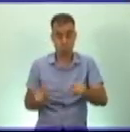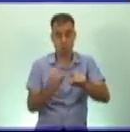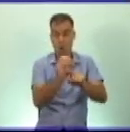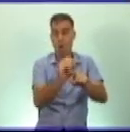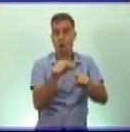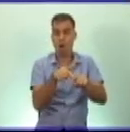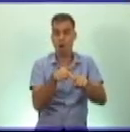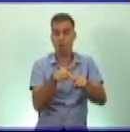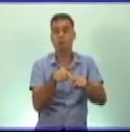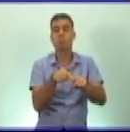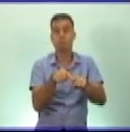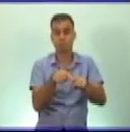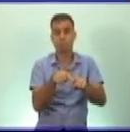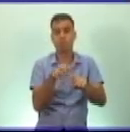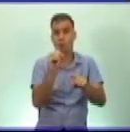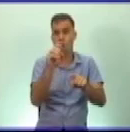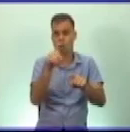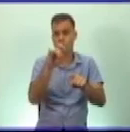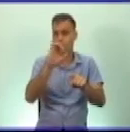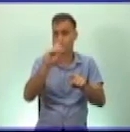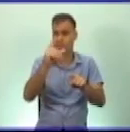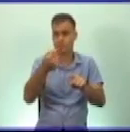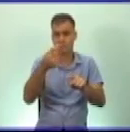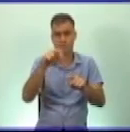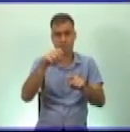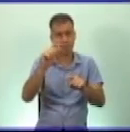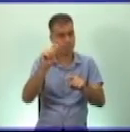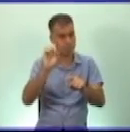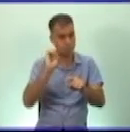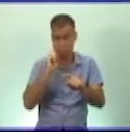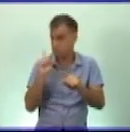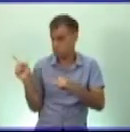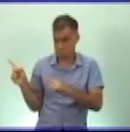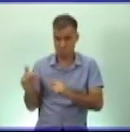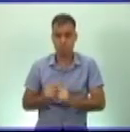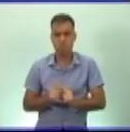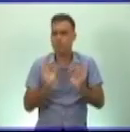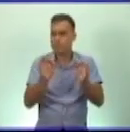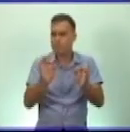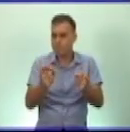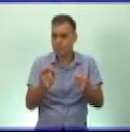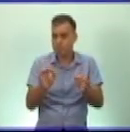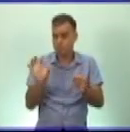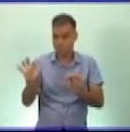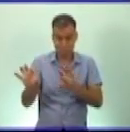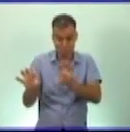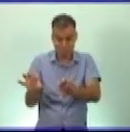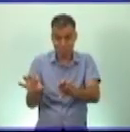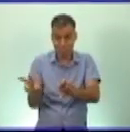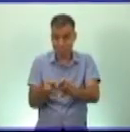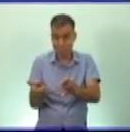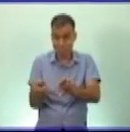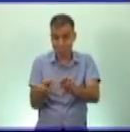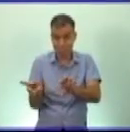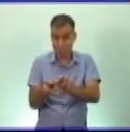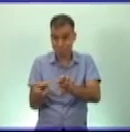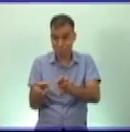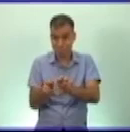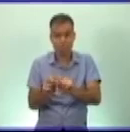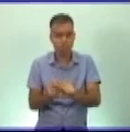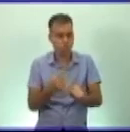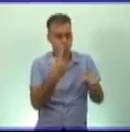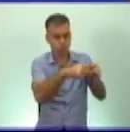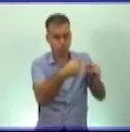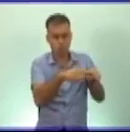agente oxidante y es la especie que gana electrones. Fíjense que siempre el agente reductor, el agente oxidante, la sustancia que pierde o que